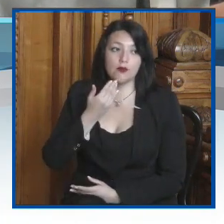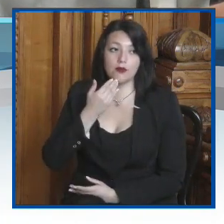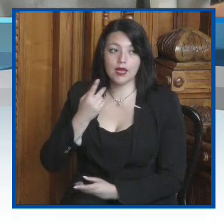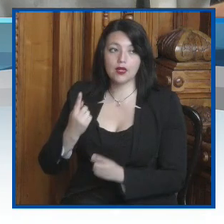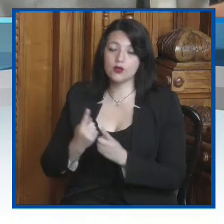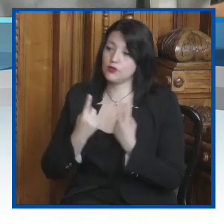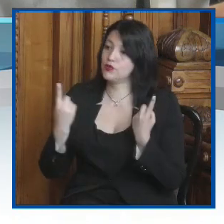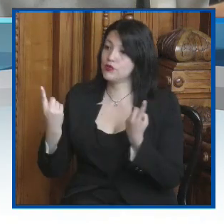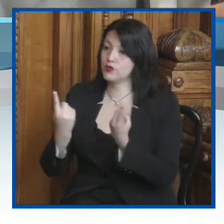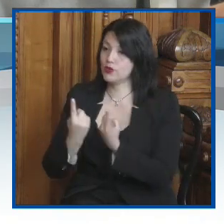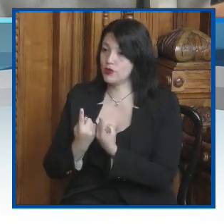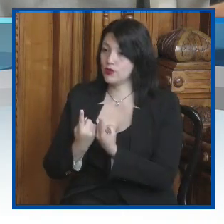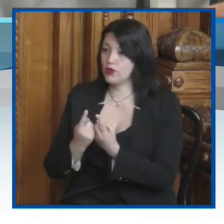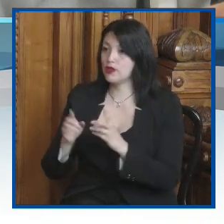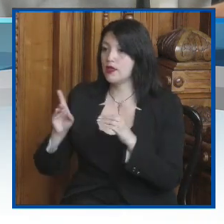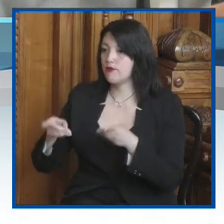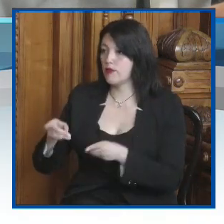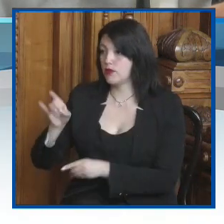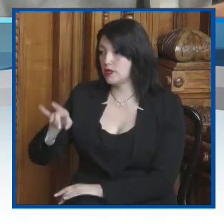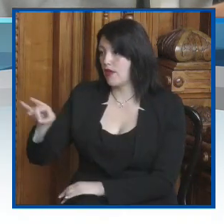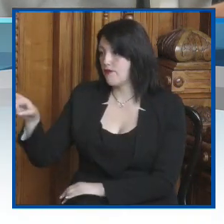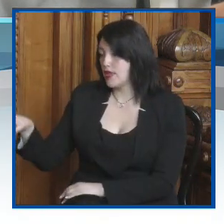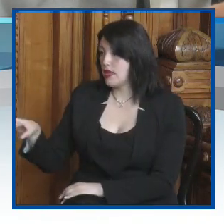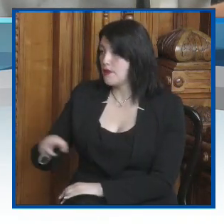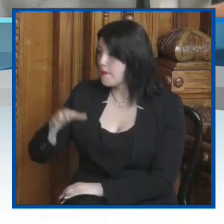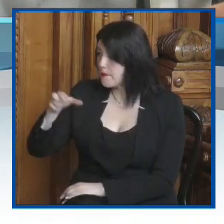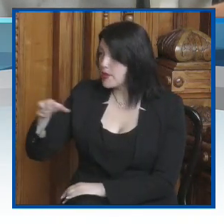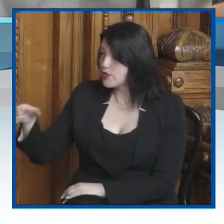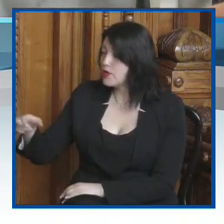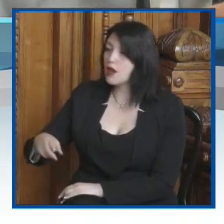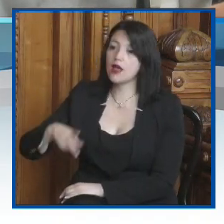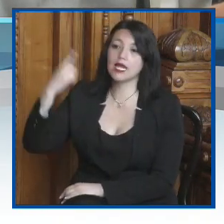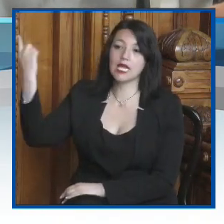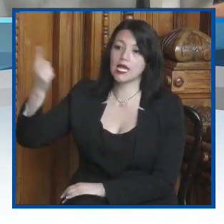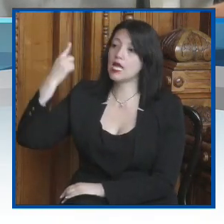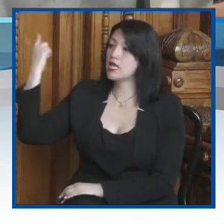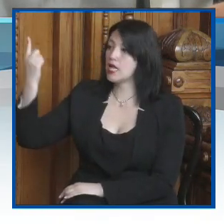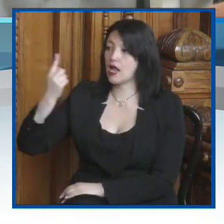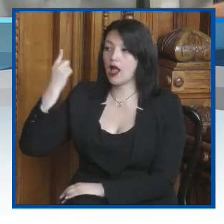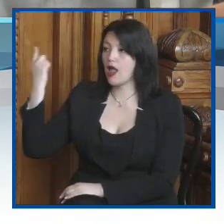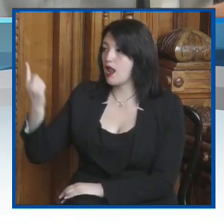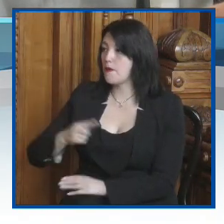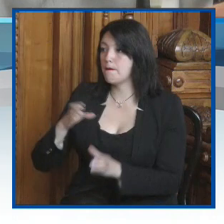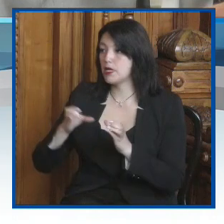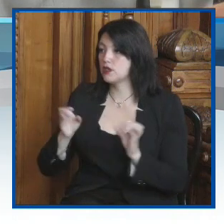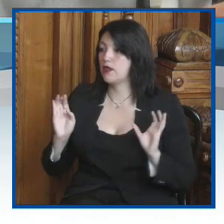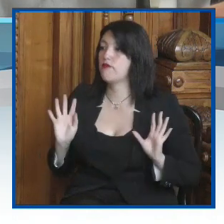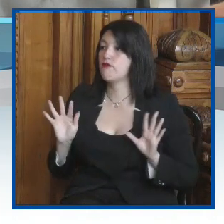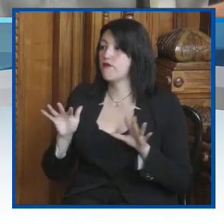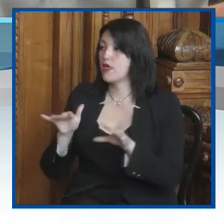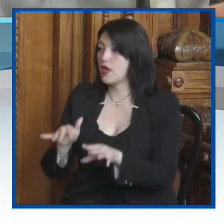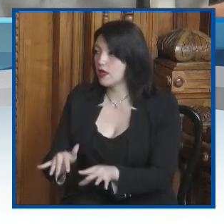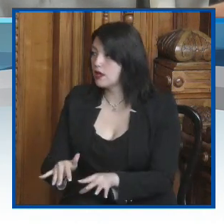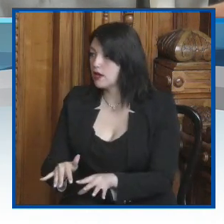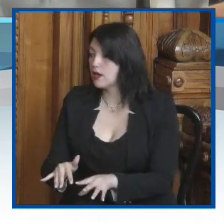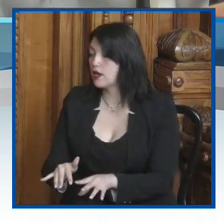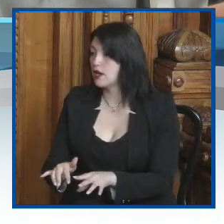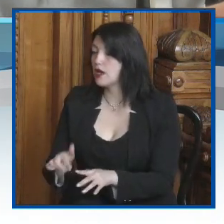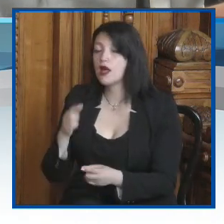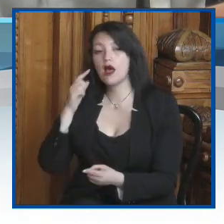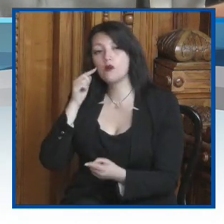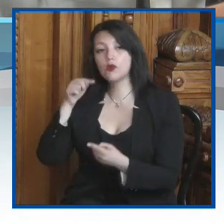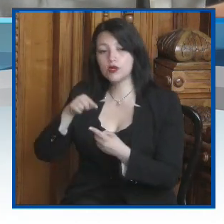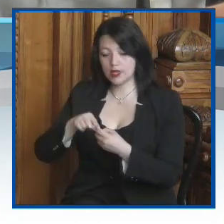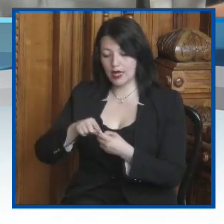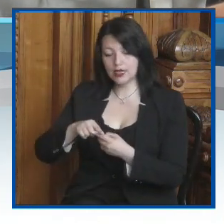que si de esas audiencias participa público en general, también tenemos que apuntar a que